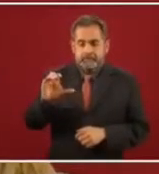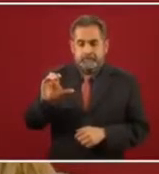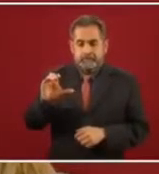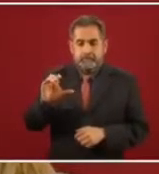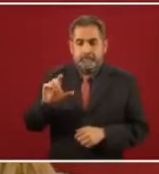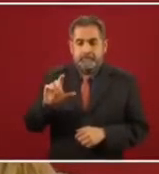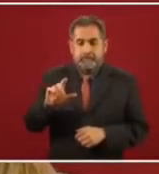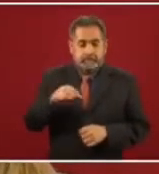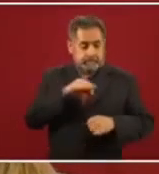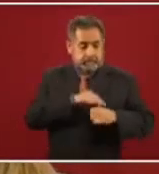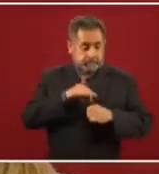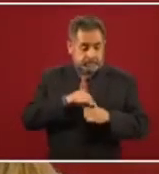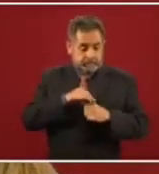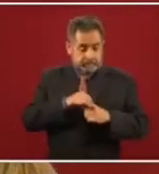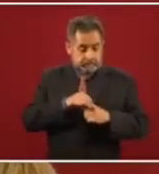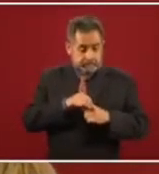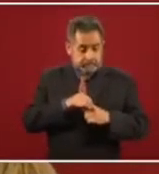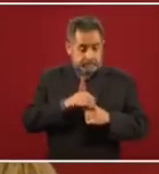después de la elección